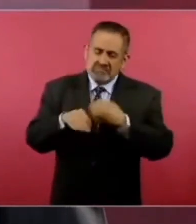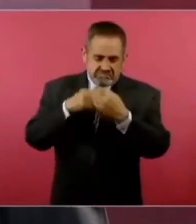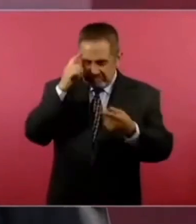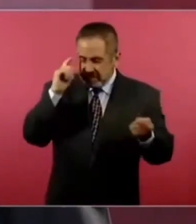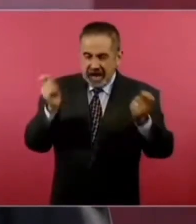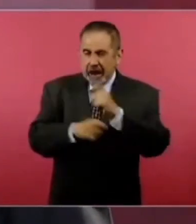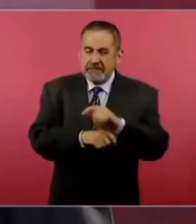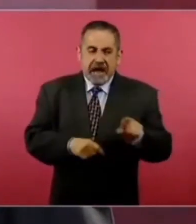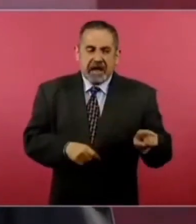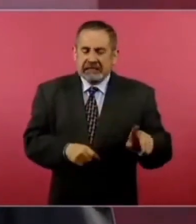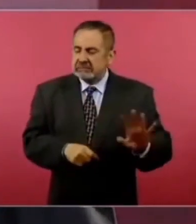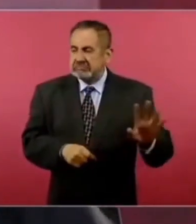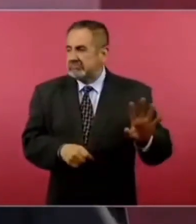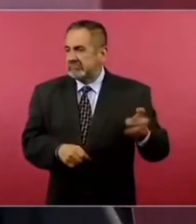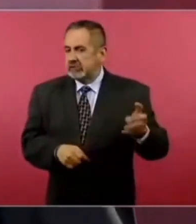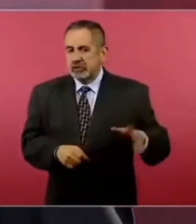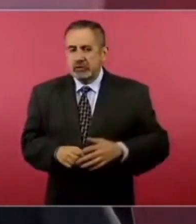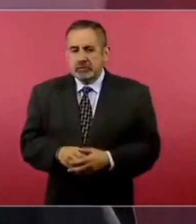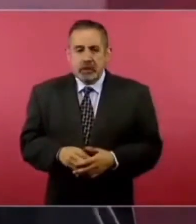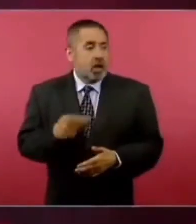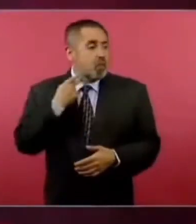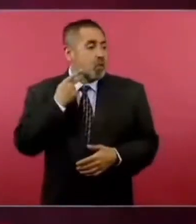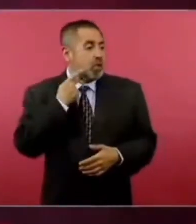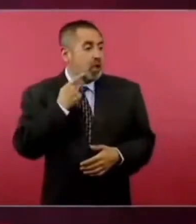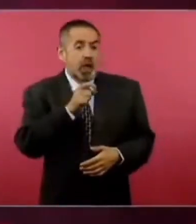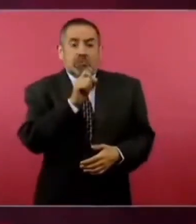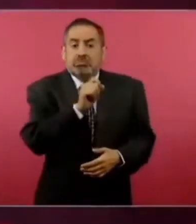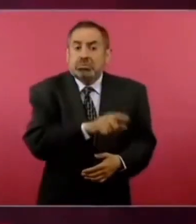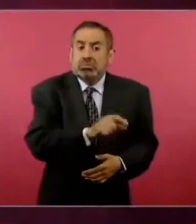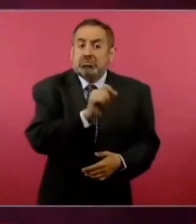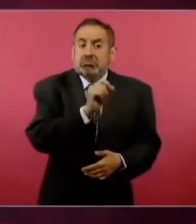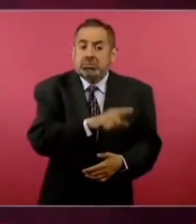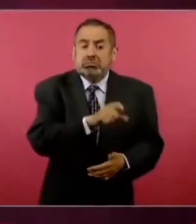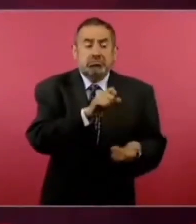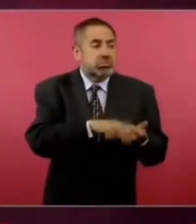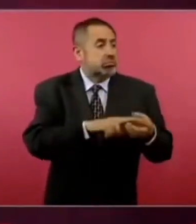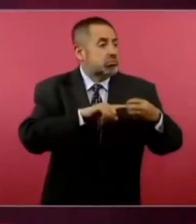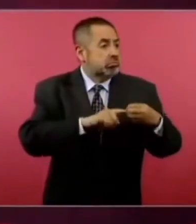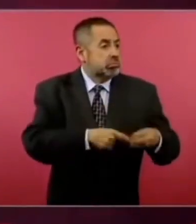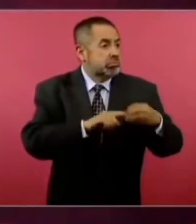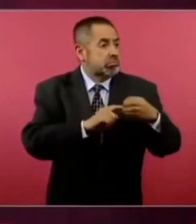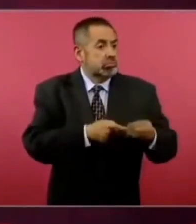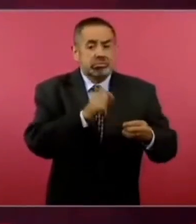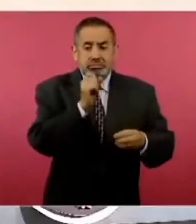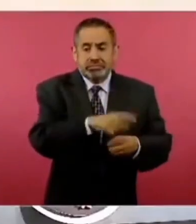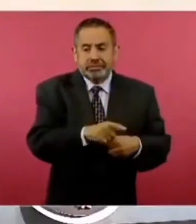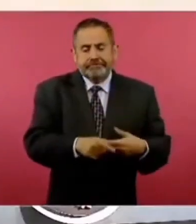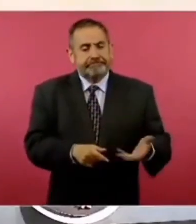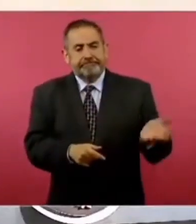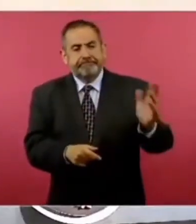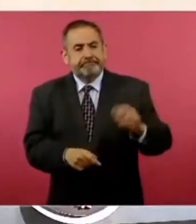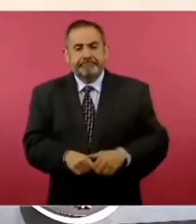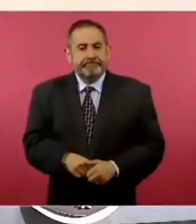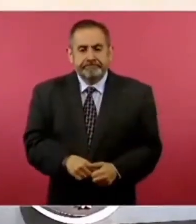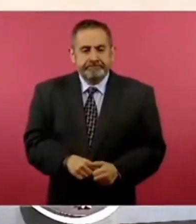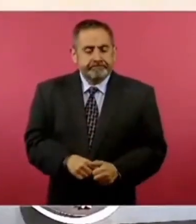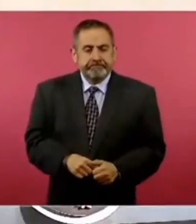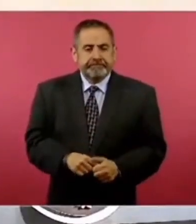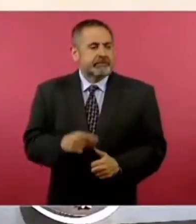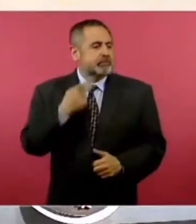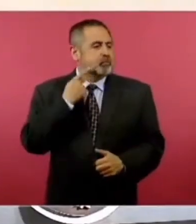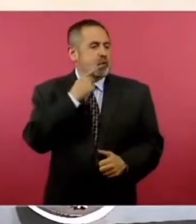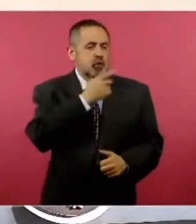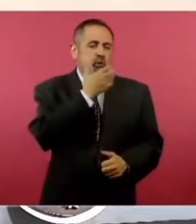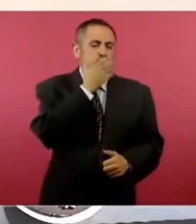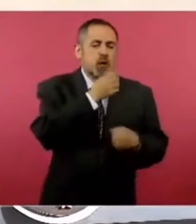cambia pero los políticos Siguen con lo mismo los políticos